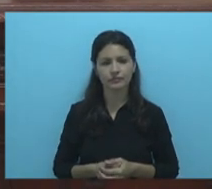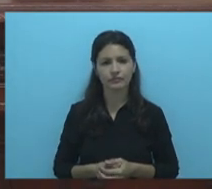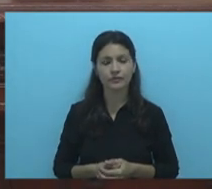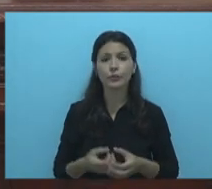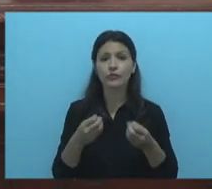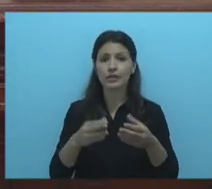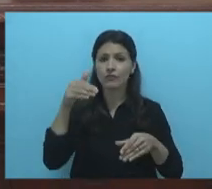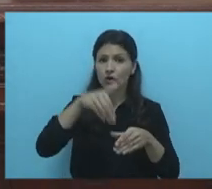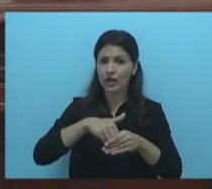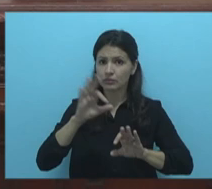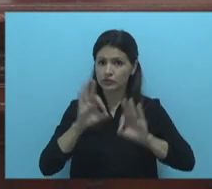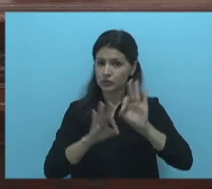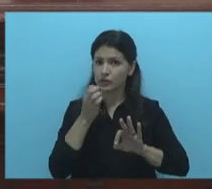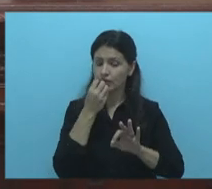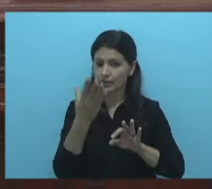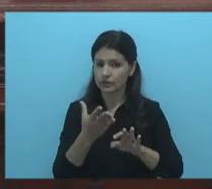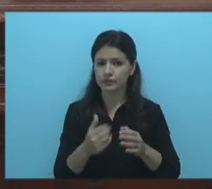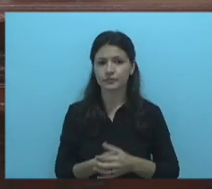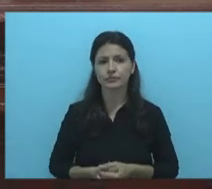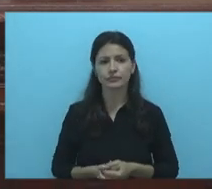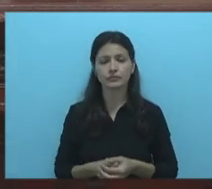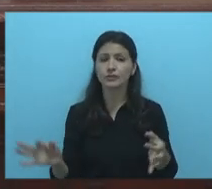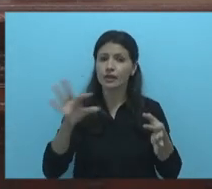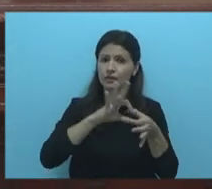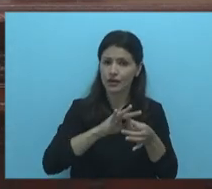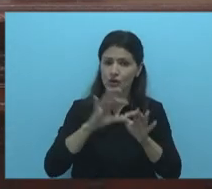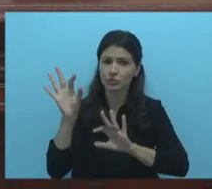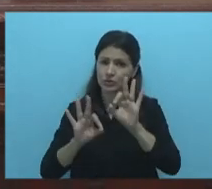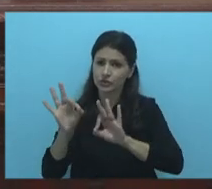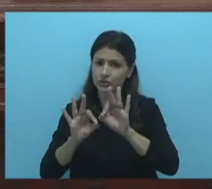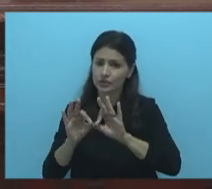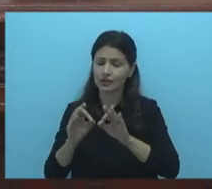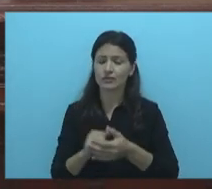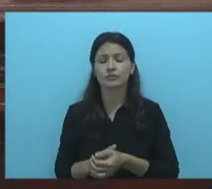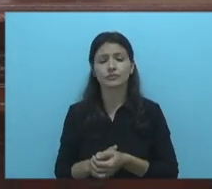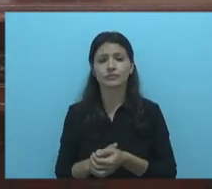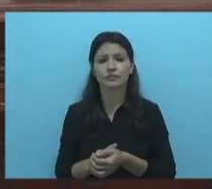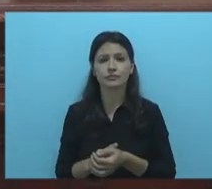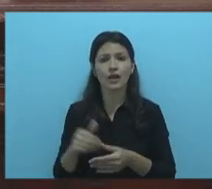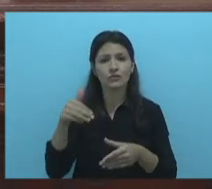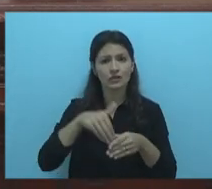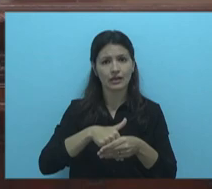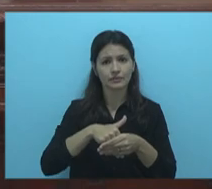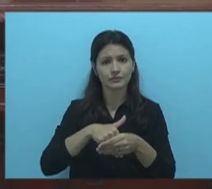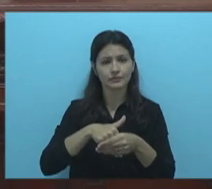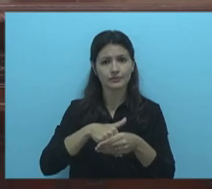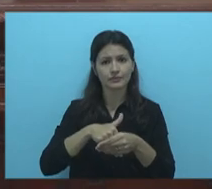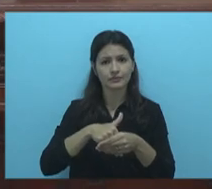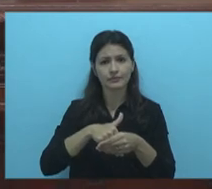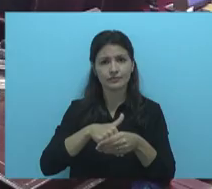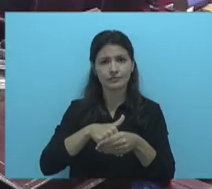de declaración con el agregado mencionado por el diputado Mayoraz. A votación,